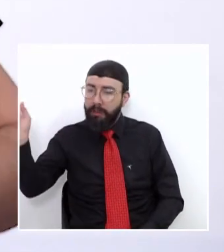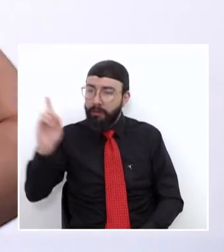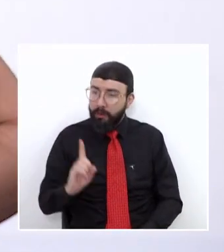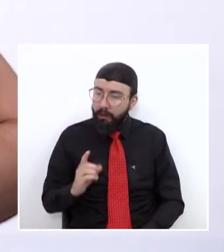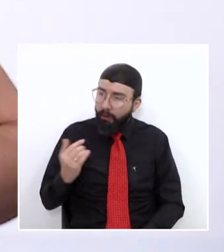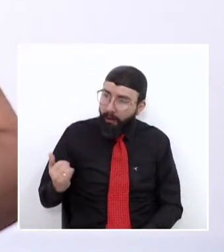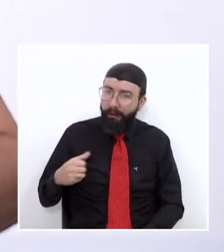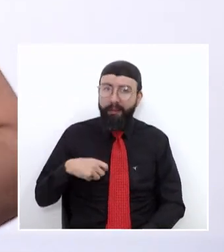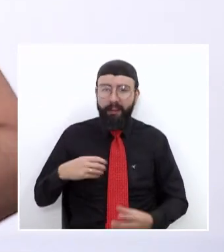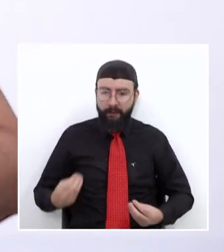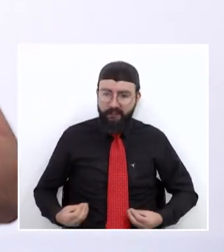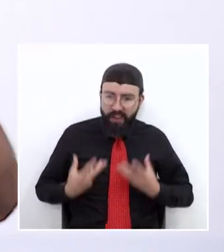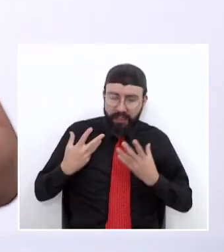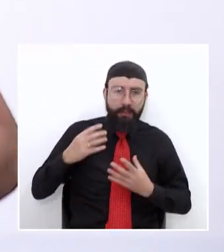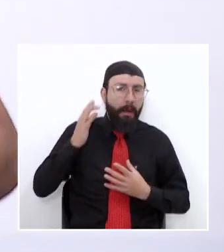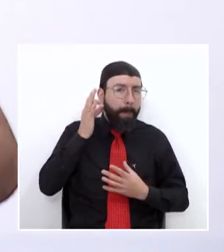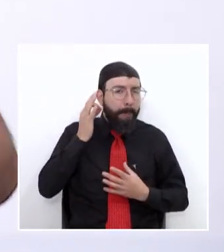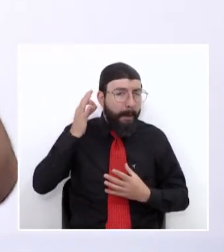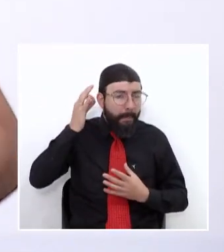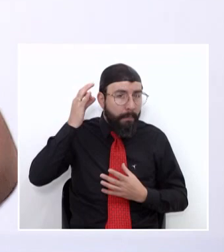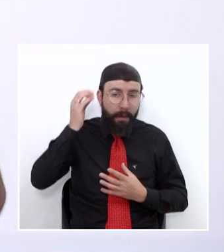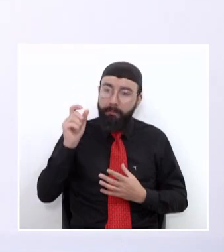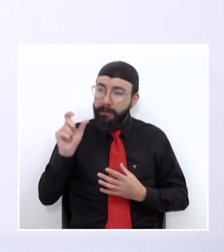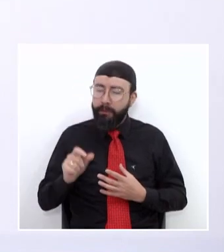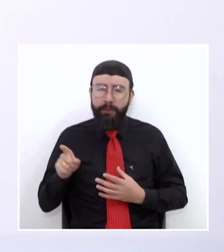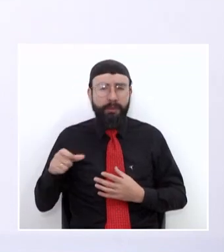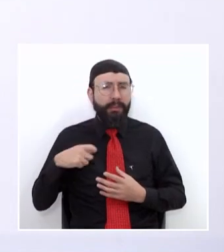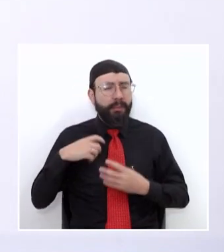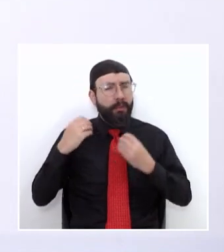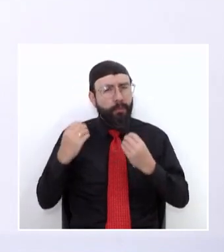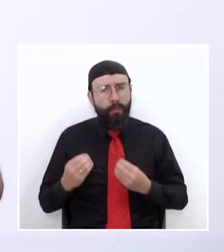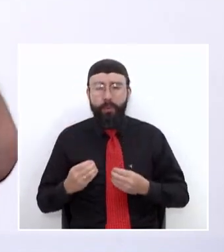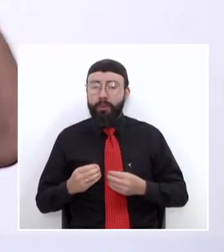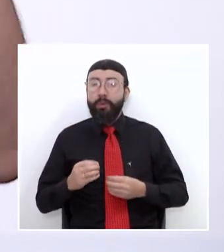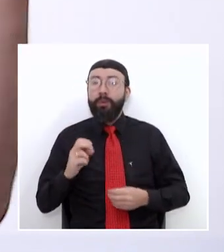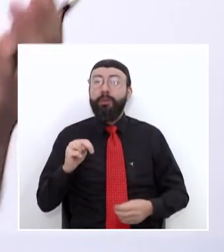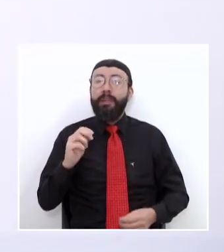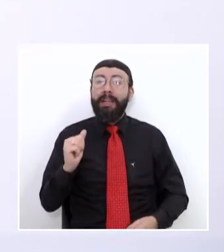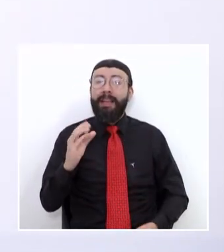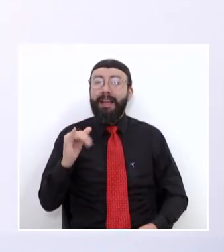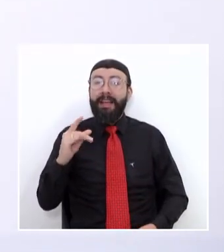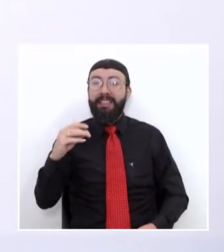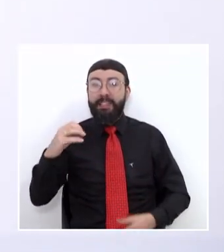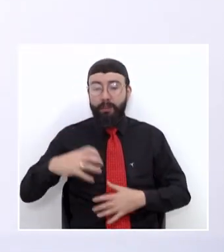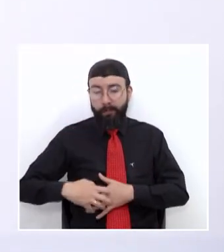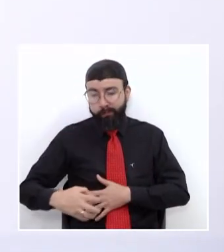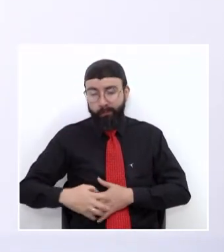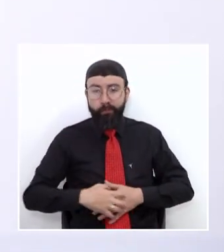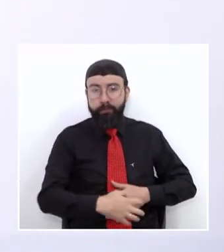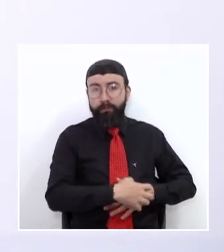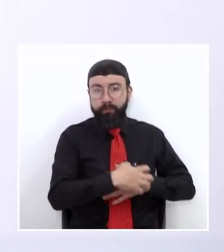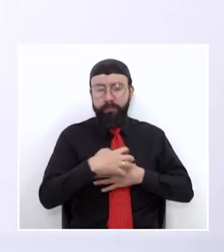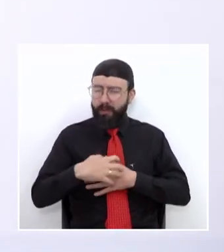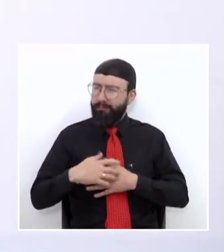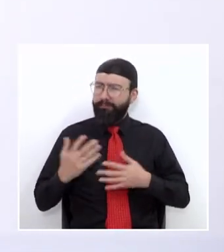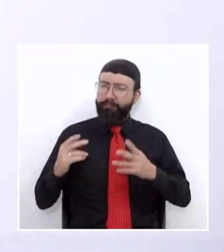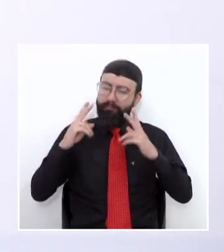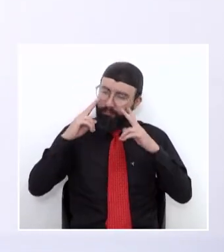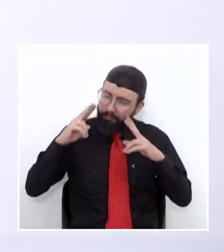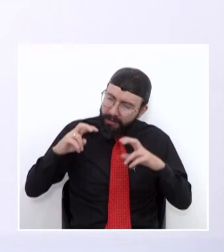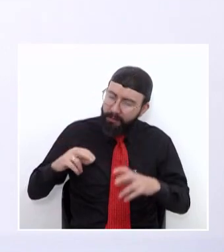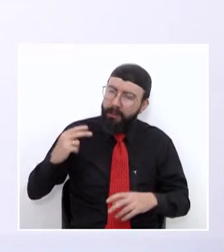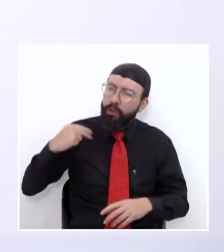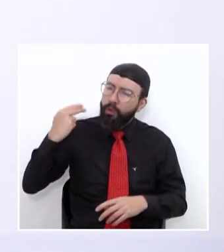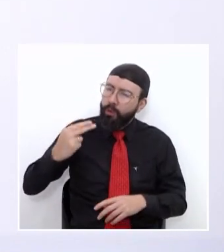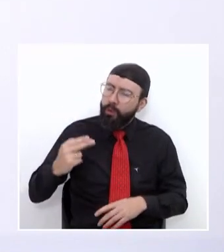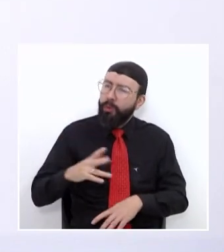infecciones, ¿no es cierto?, donde había una personita con muchos nacidos, ¿no es cierto?, y comenzamos a ver en la historia clínica